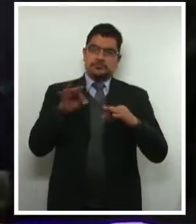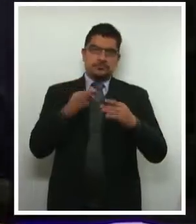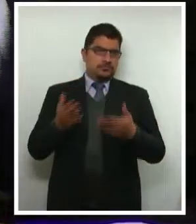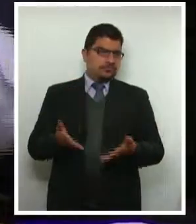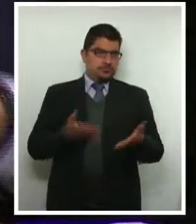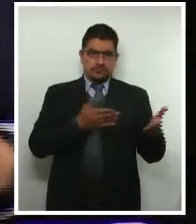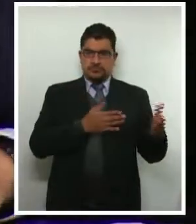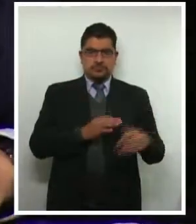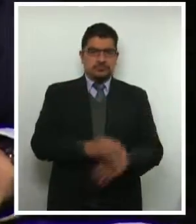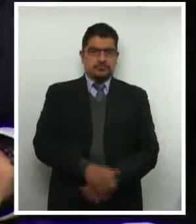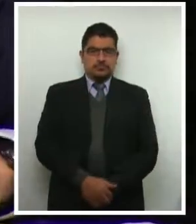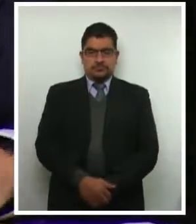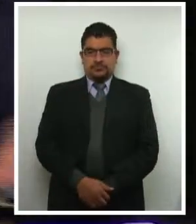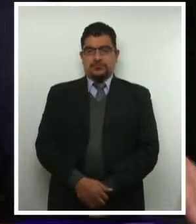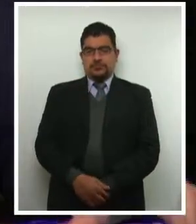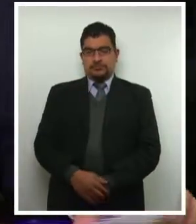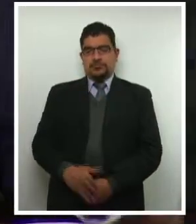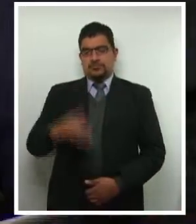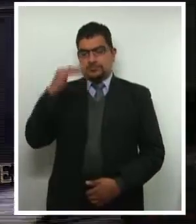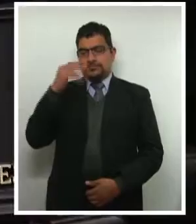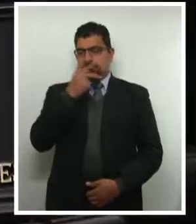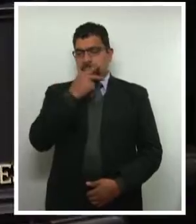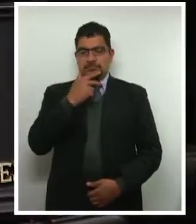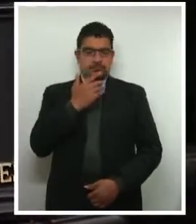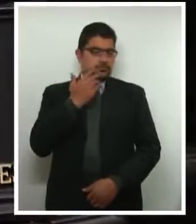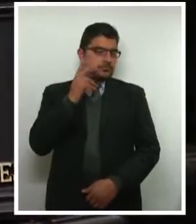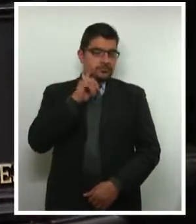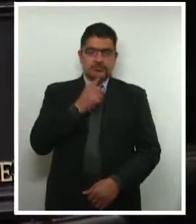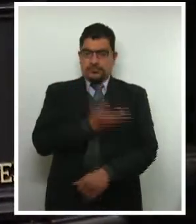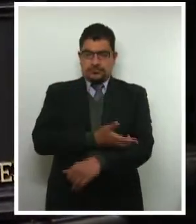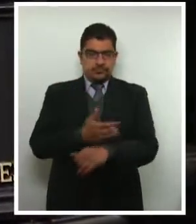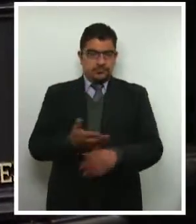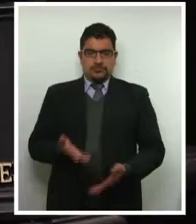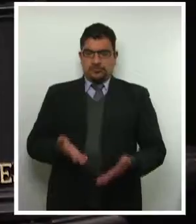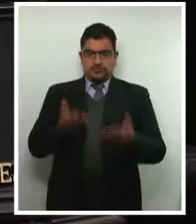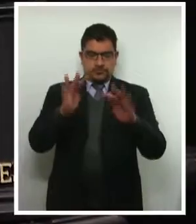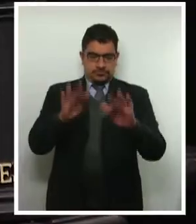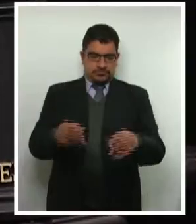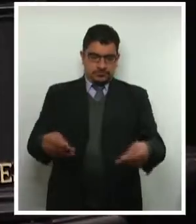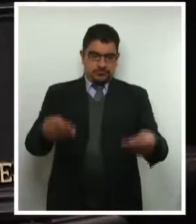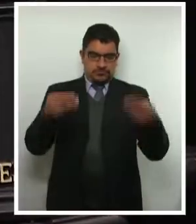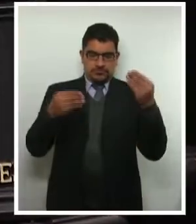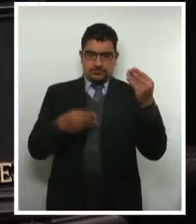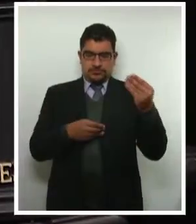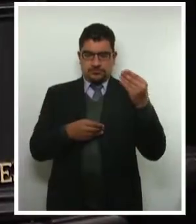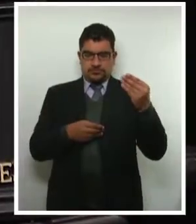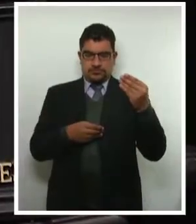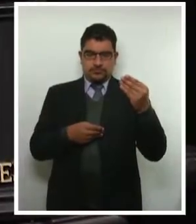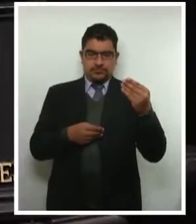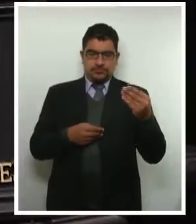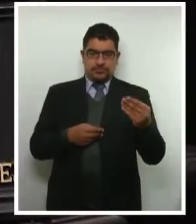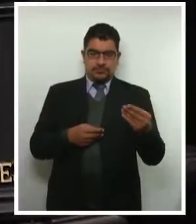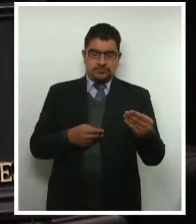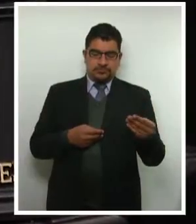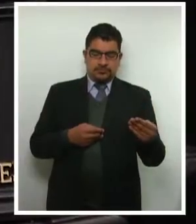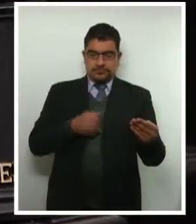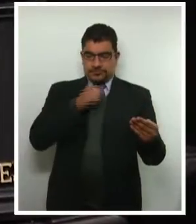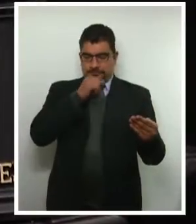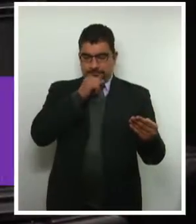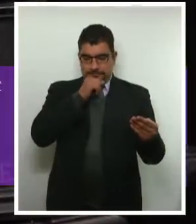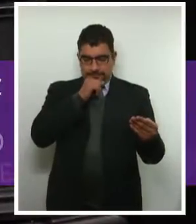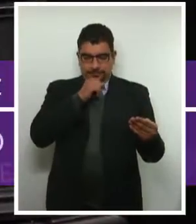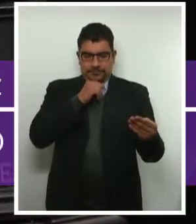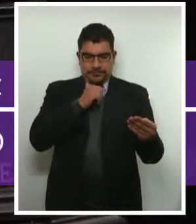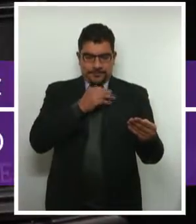Tengo, compañeras y compañeros, tengo aquí en mis manos